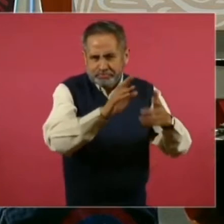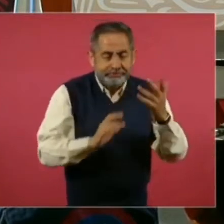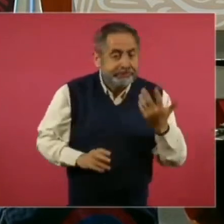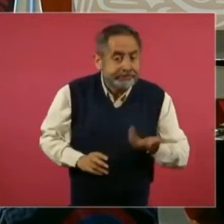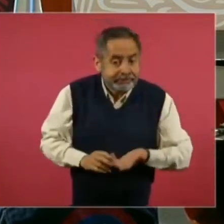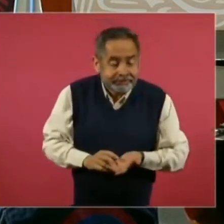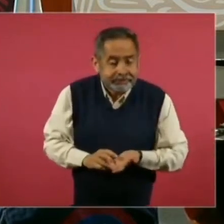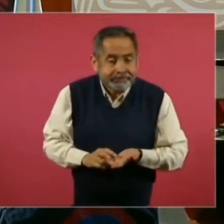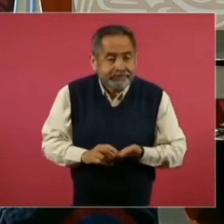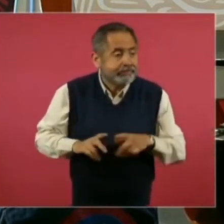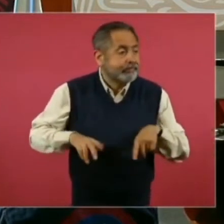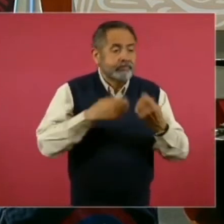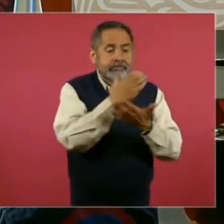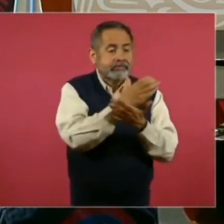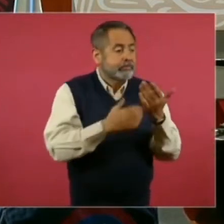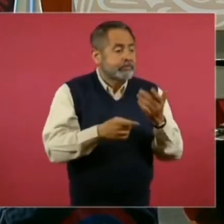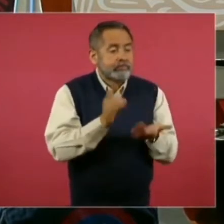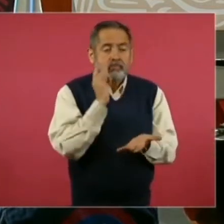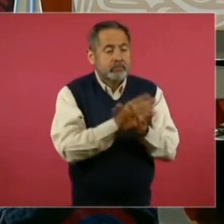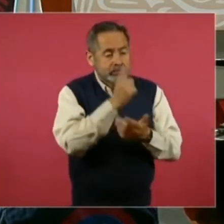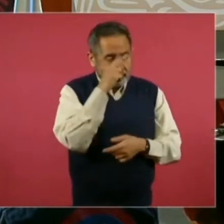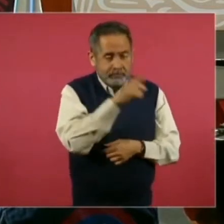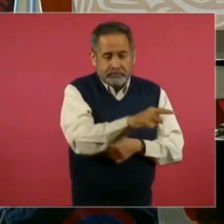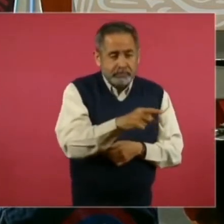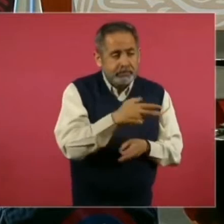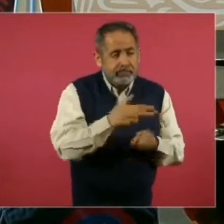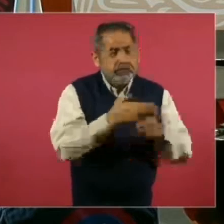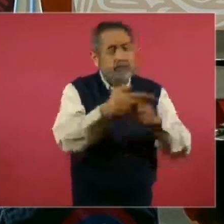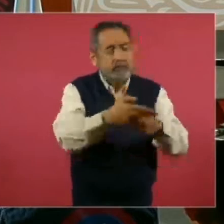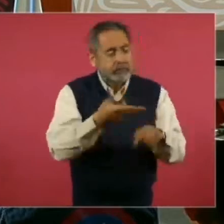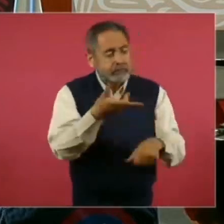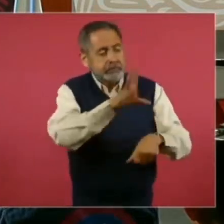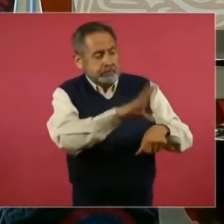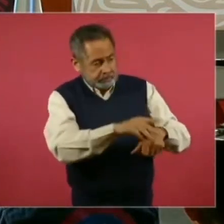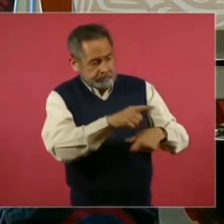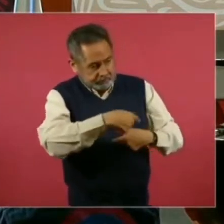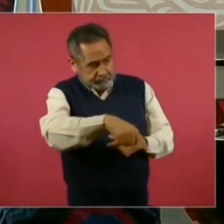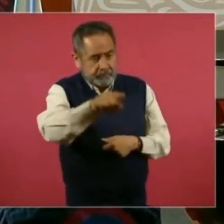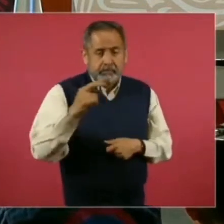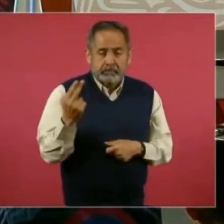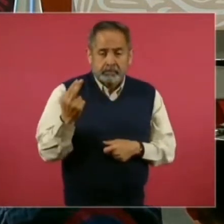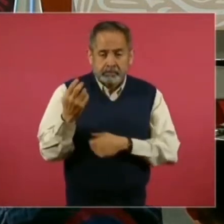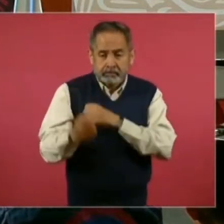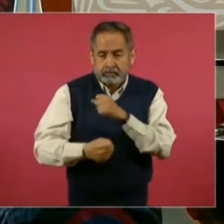Son concesiones exclusivas hasta por 25 años